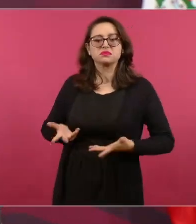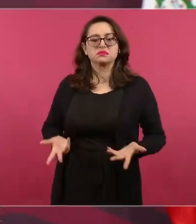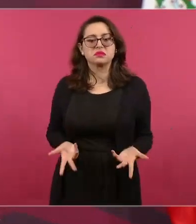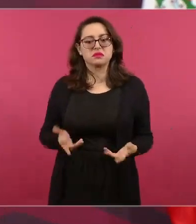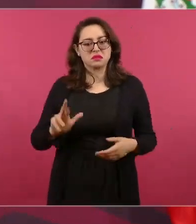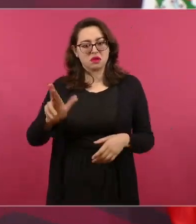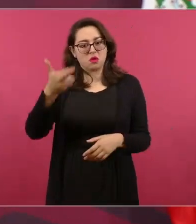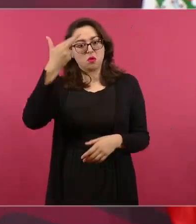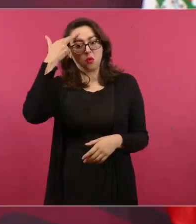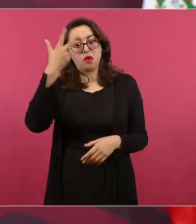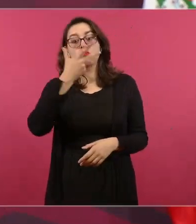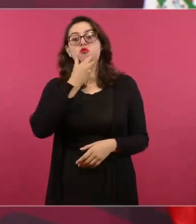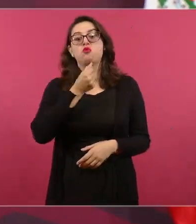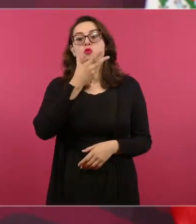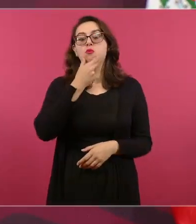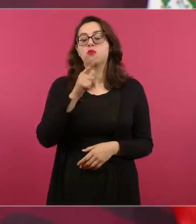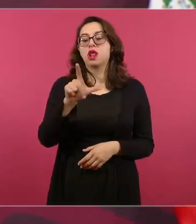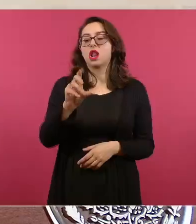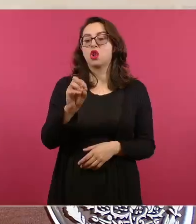Lorenzo Córdoba, ese es doctor.